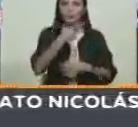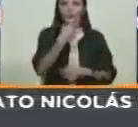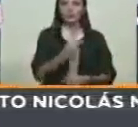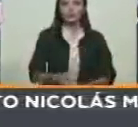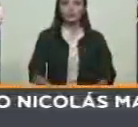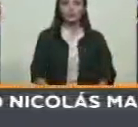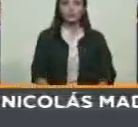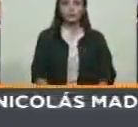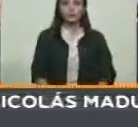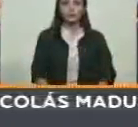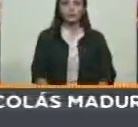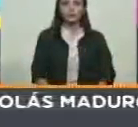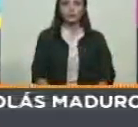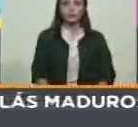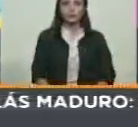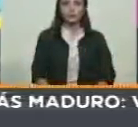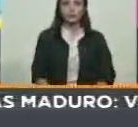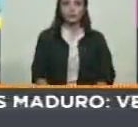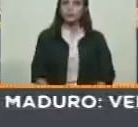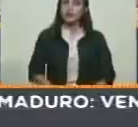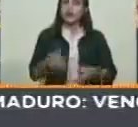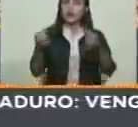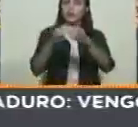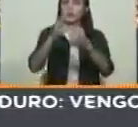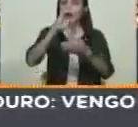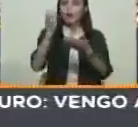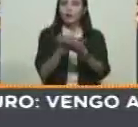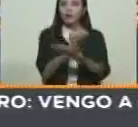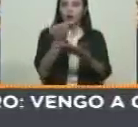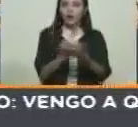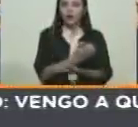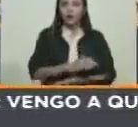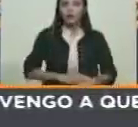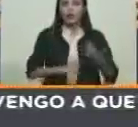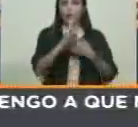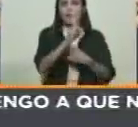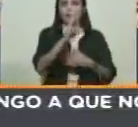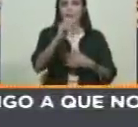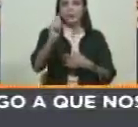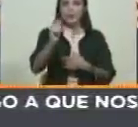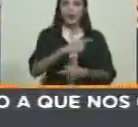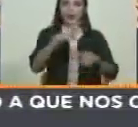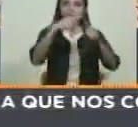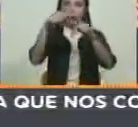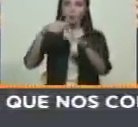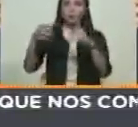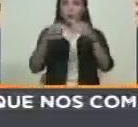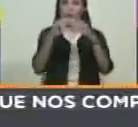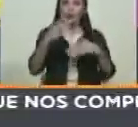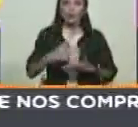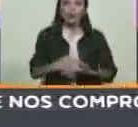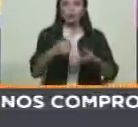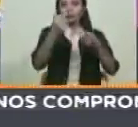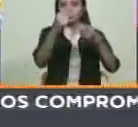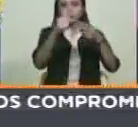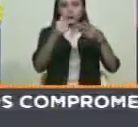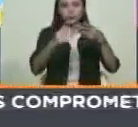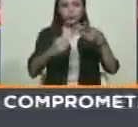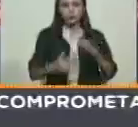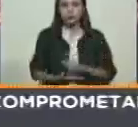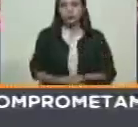al movimiento evangélico ahora al ppt a tupamaros al pcb al mes a